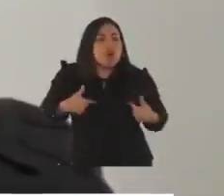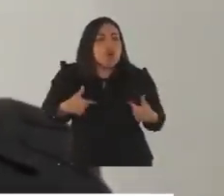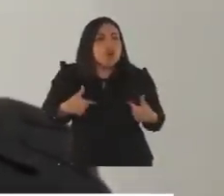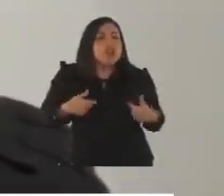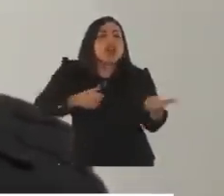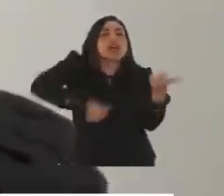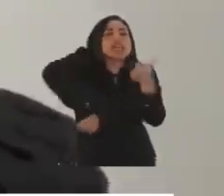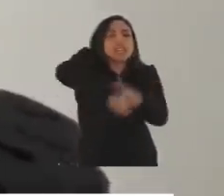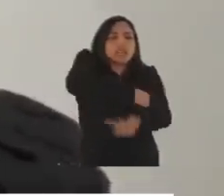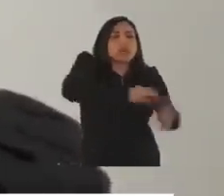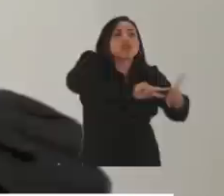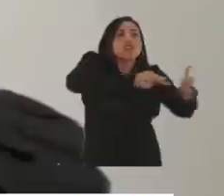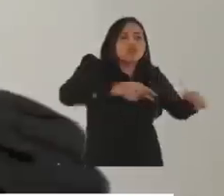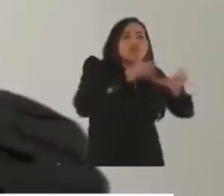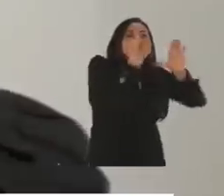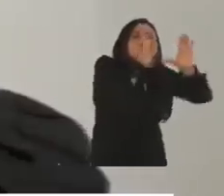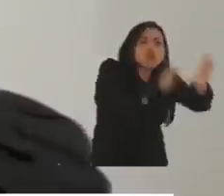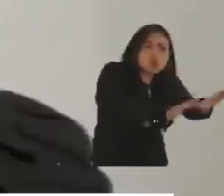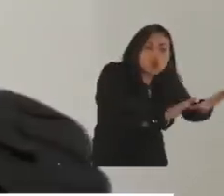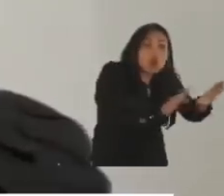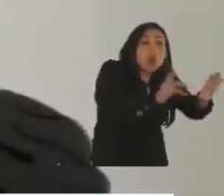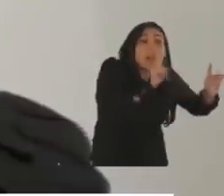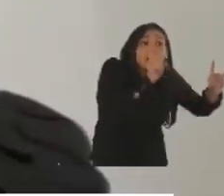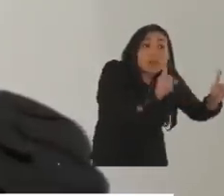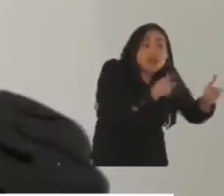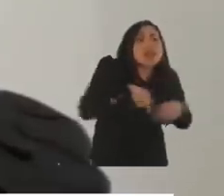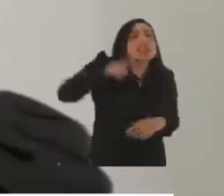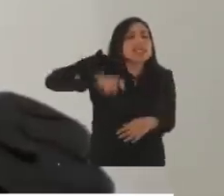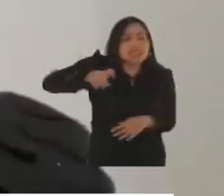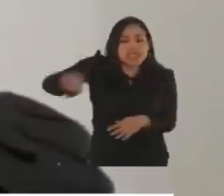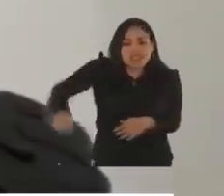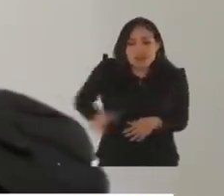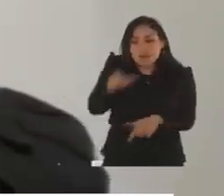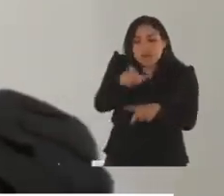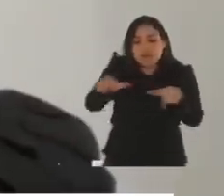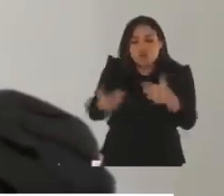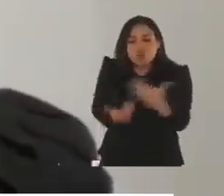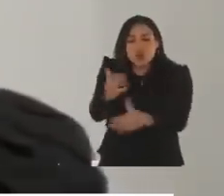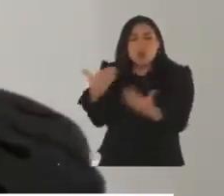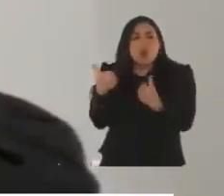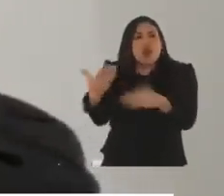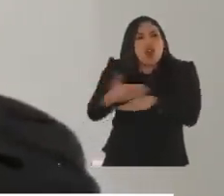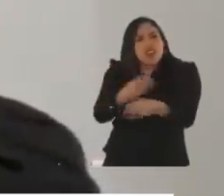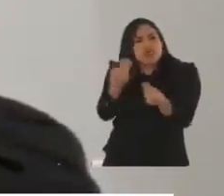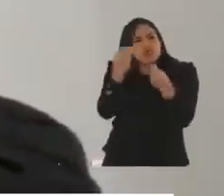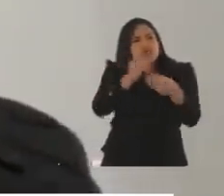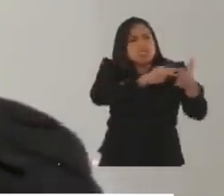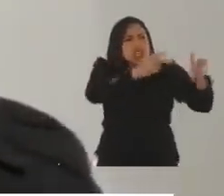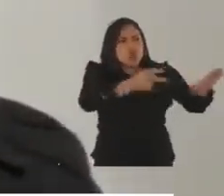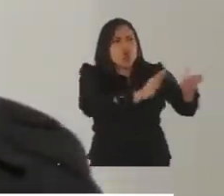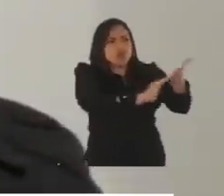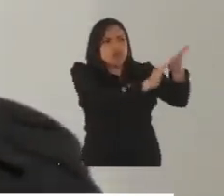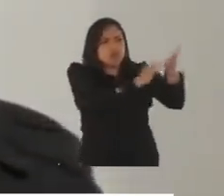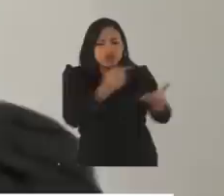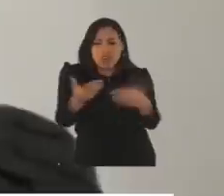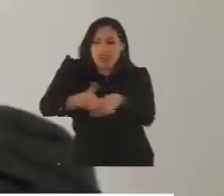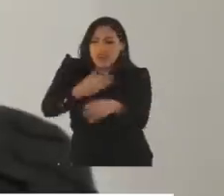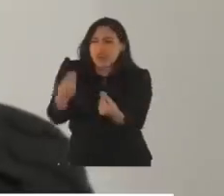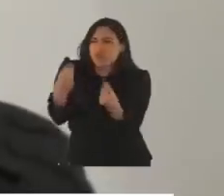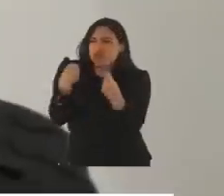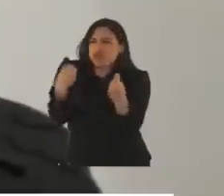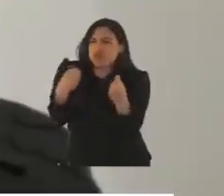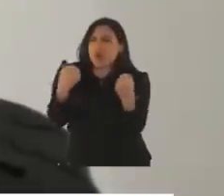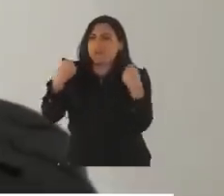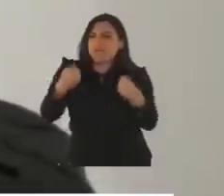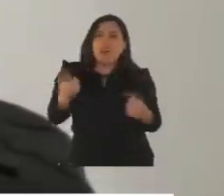a reemplazarse por tecnología, así que vamos a necesitar unas personas preparadas en estas habilidades, así no sea su